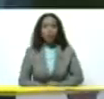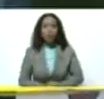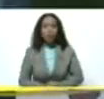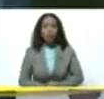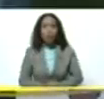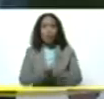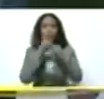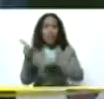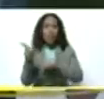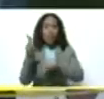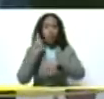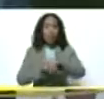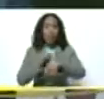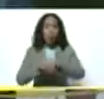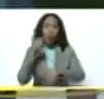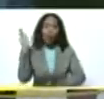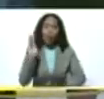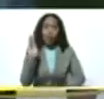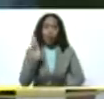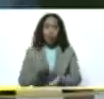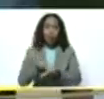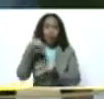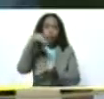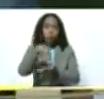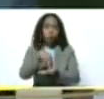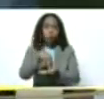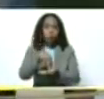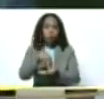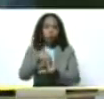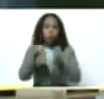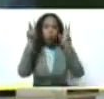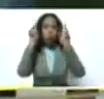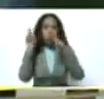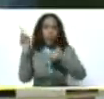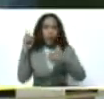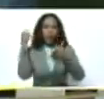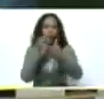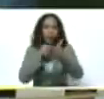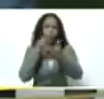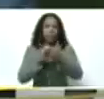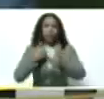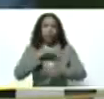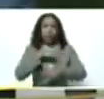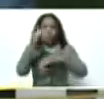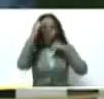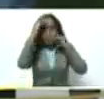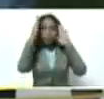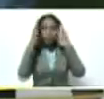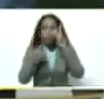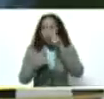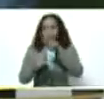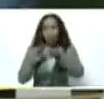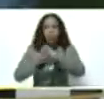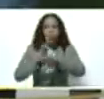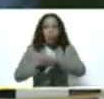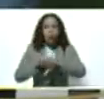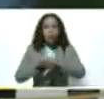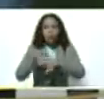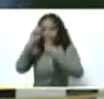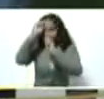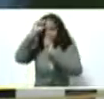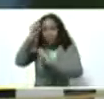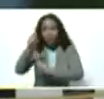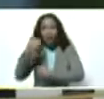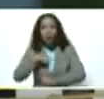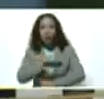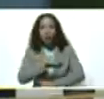Y esos tiempos vendrán y surgirán de estas batallas que hoy damos, porque se respete a